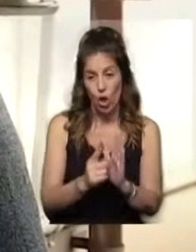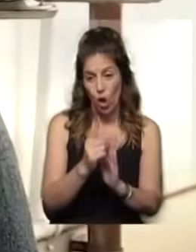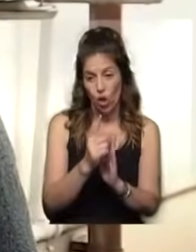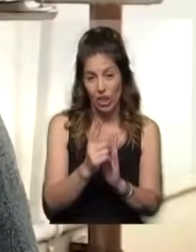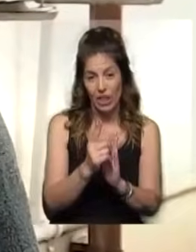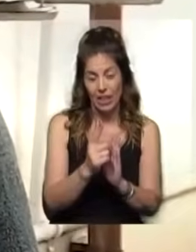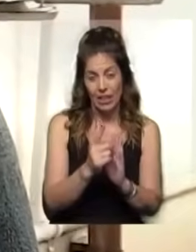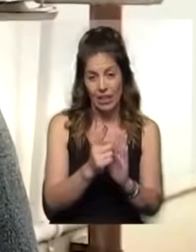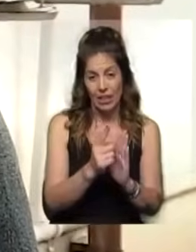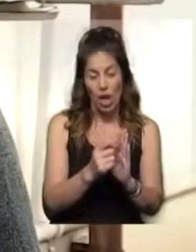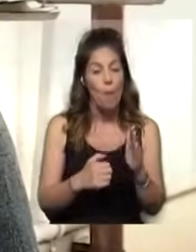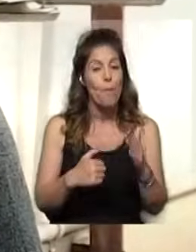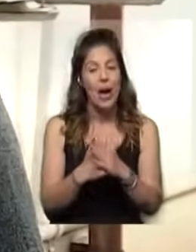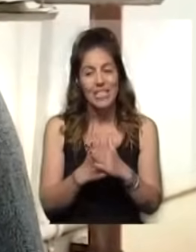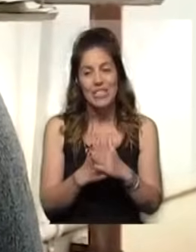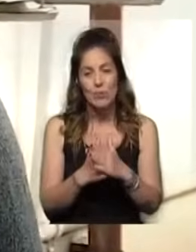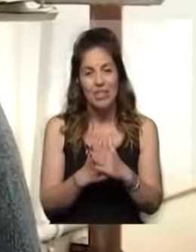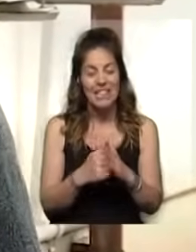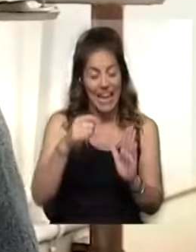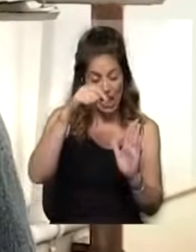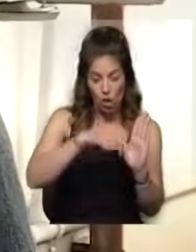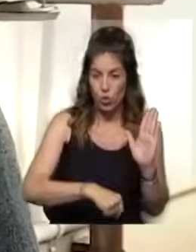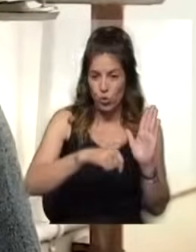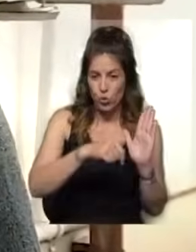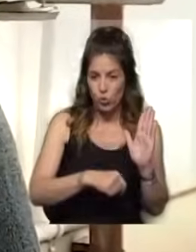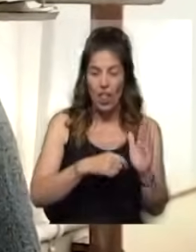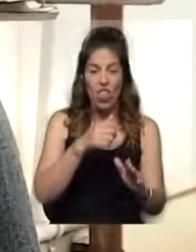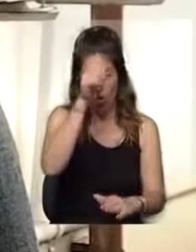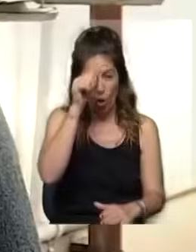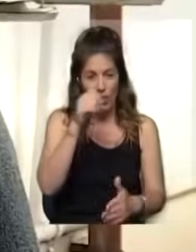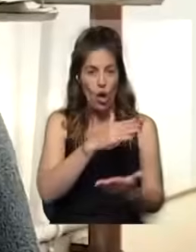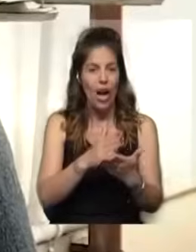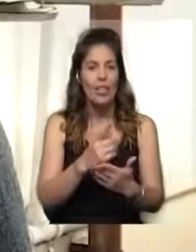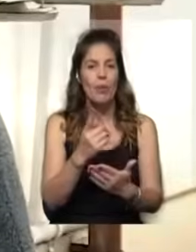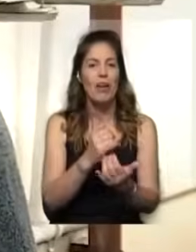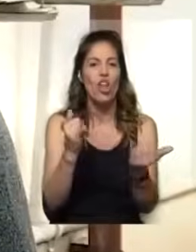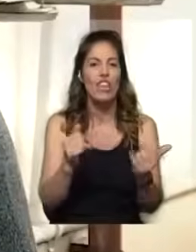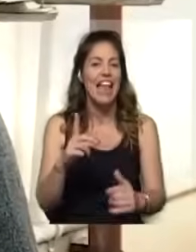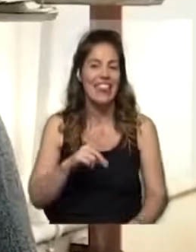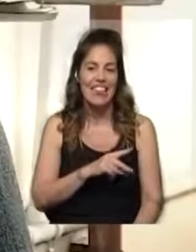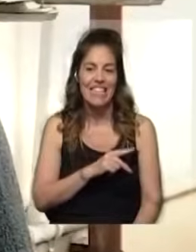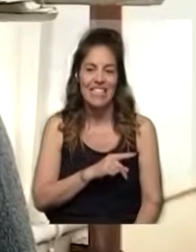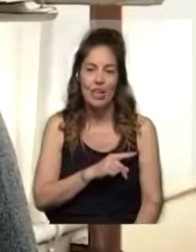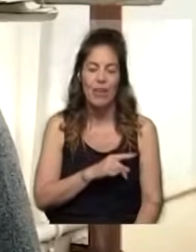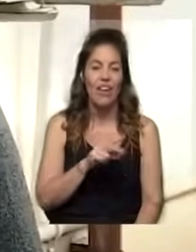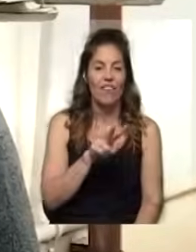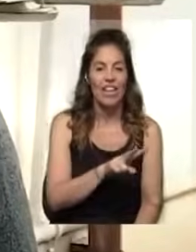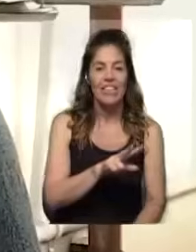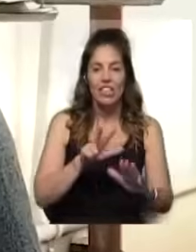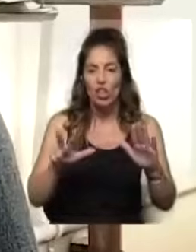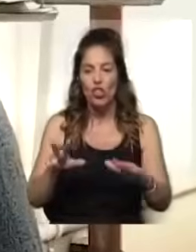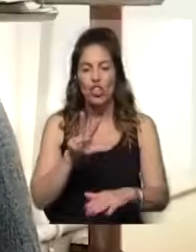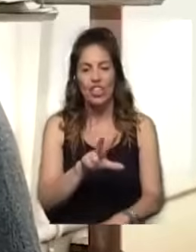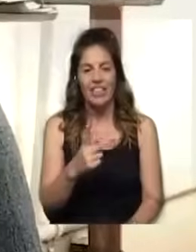país con máximas que en el sur desde el domingo hasta los primero día de diciembre van a oscilar entre los 28 los